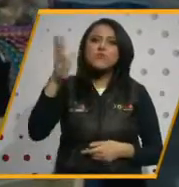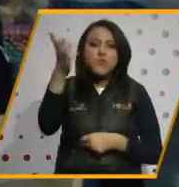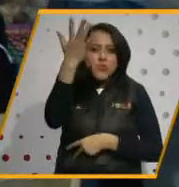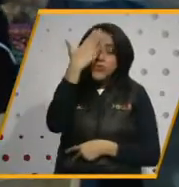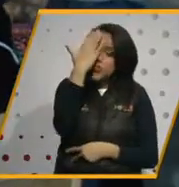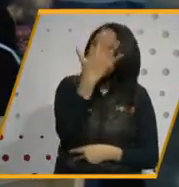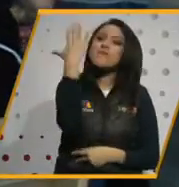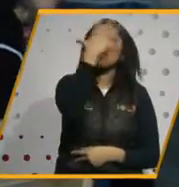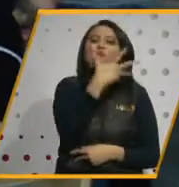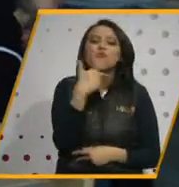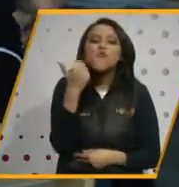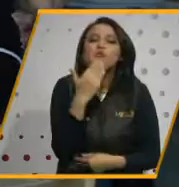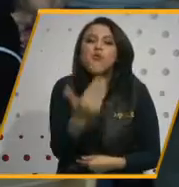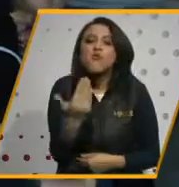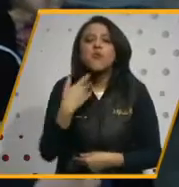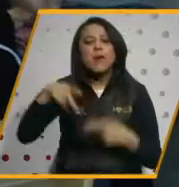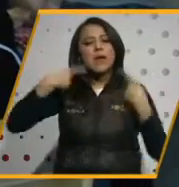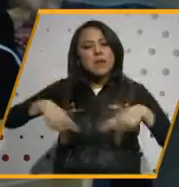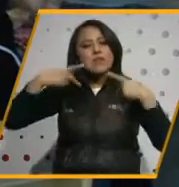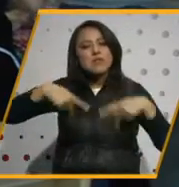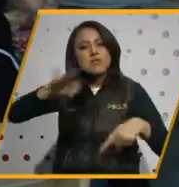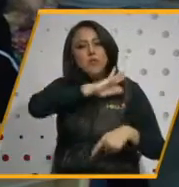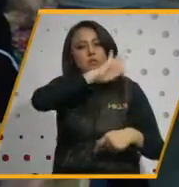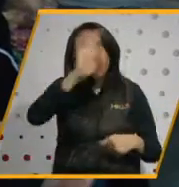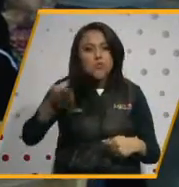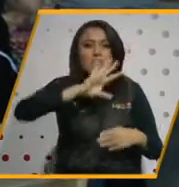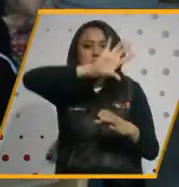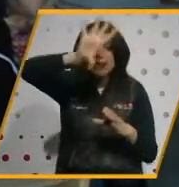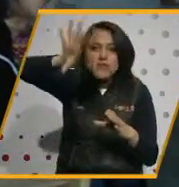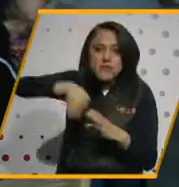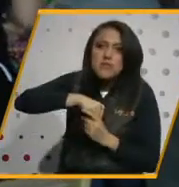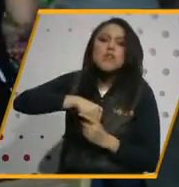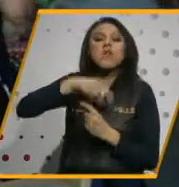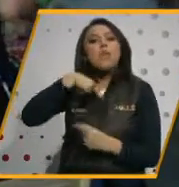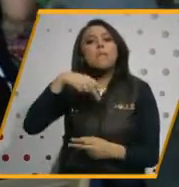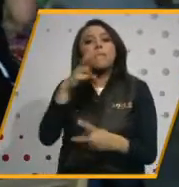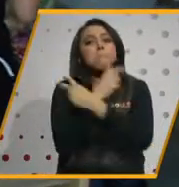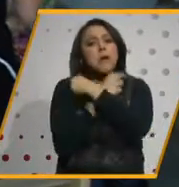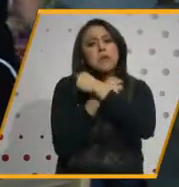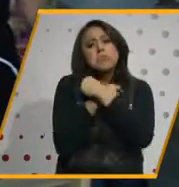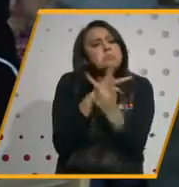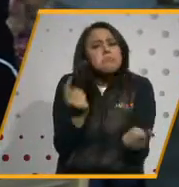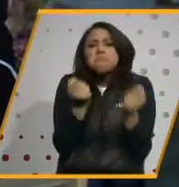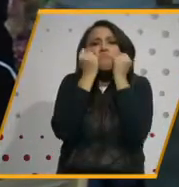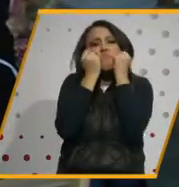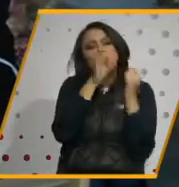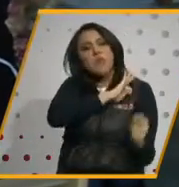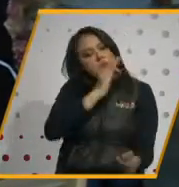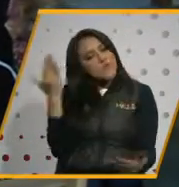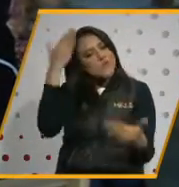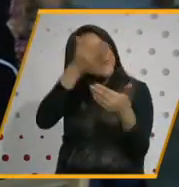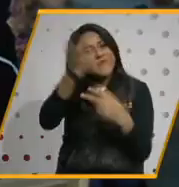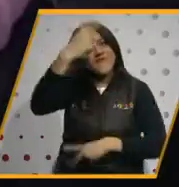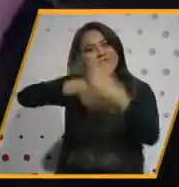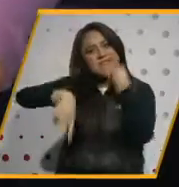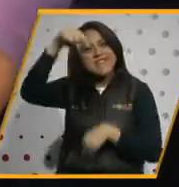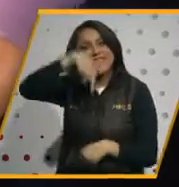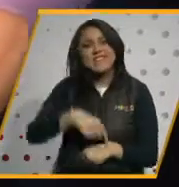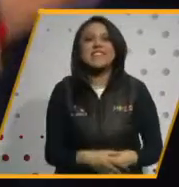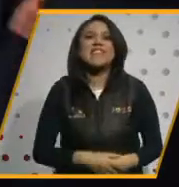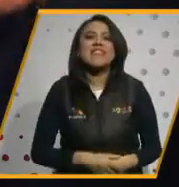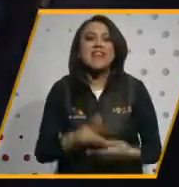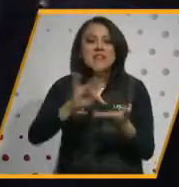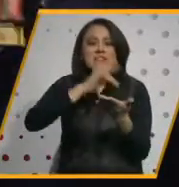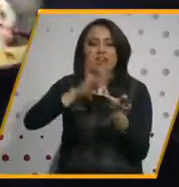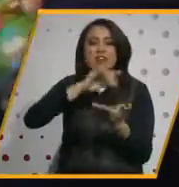inscribir, a pesar de que ya están de vacaciones, es impresionante, pero bueno, pues aquí están toda la comunidad universitaria apoyando a este Juguetón. Son